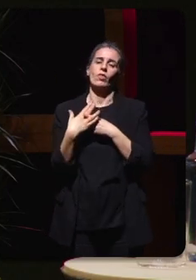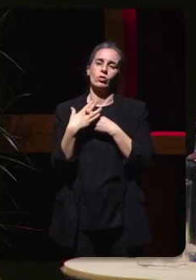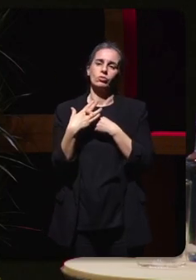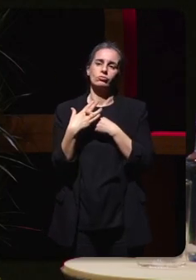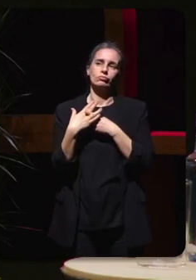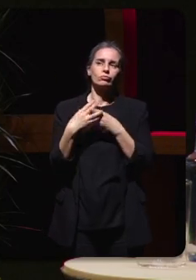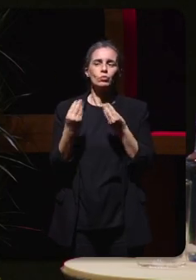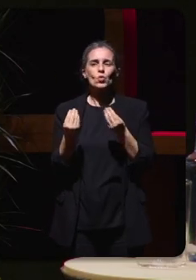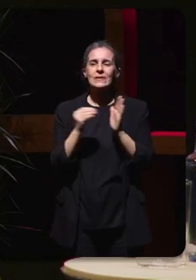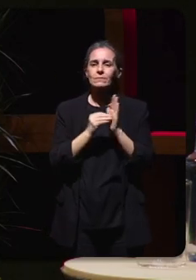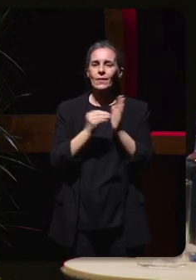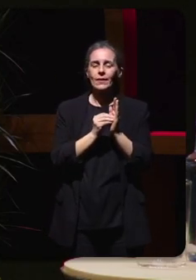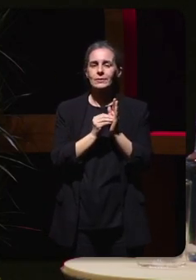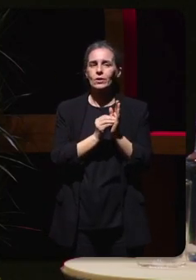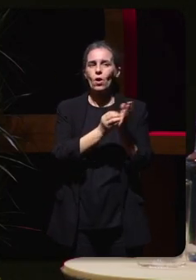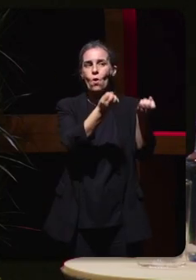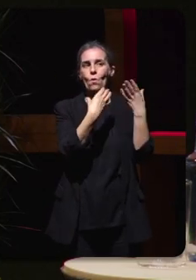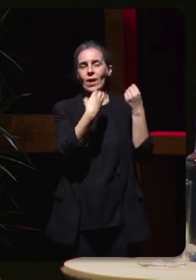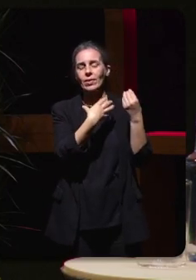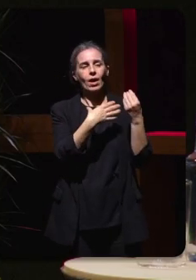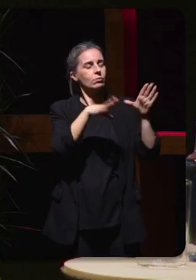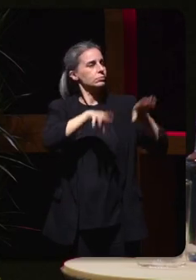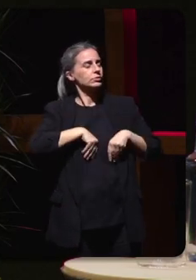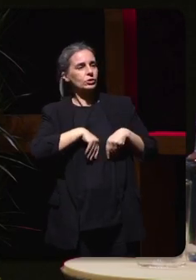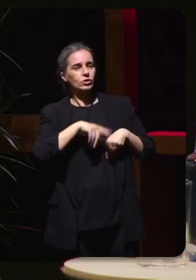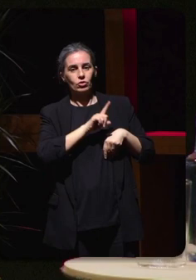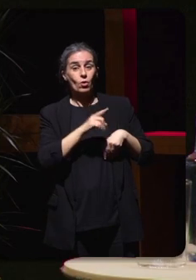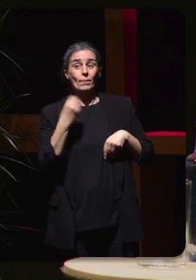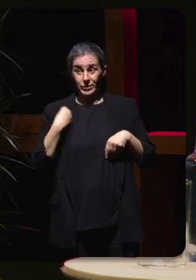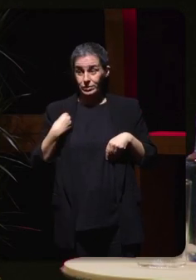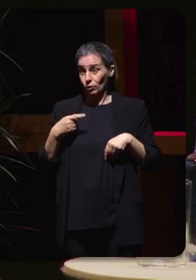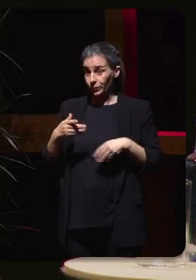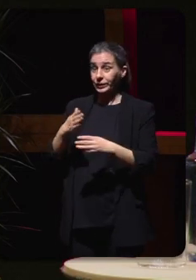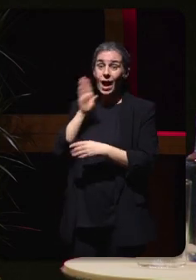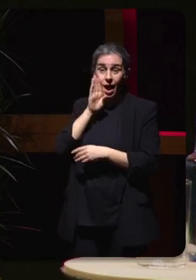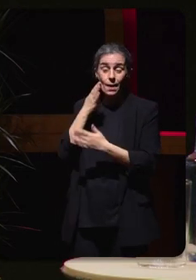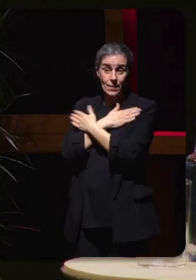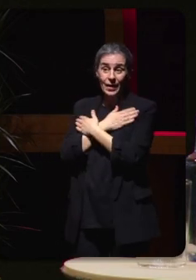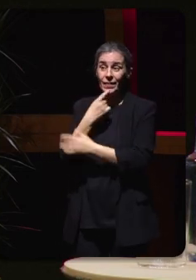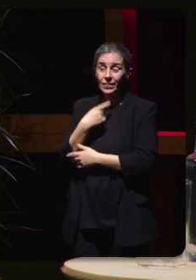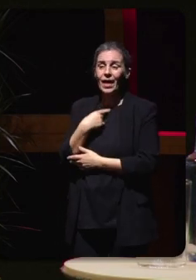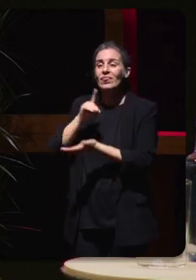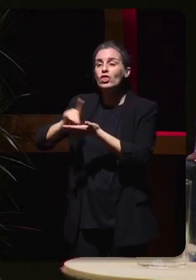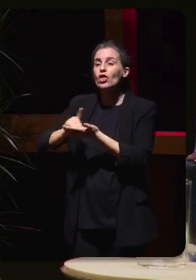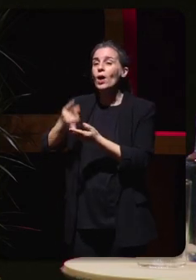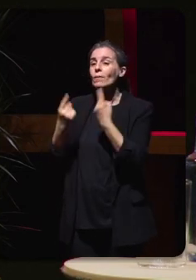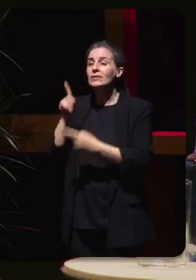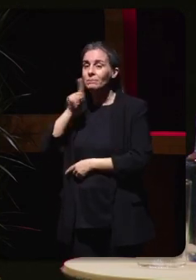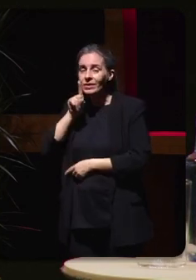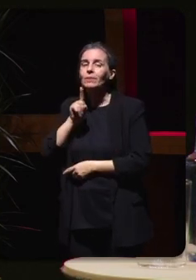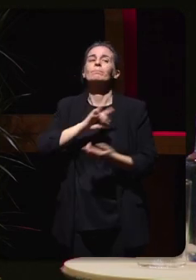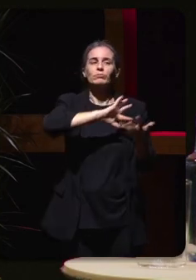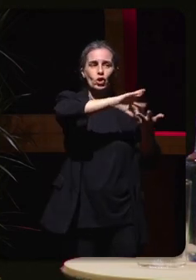no es muchas veces la que nos cuentan. Igual que María decía, nos miente el diccionario, bueno, pues nos miente la información,